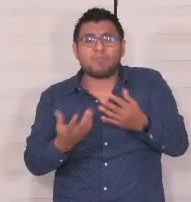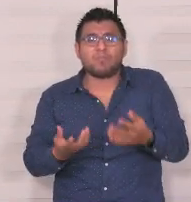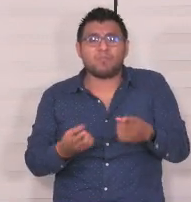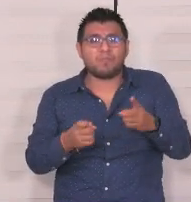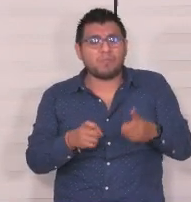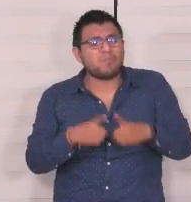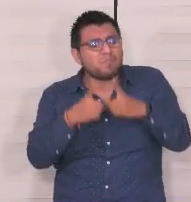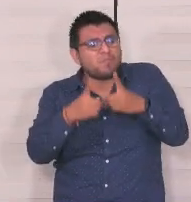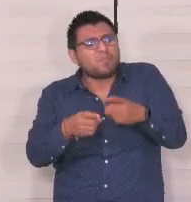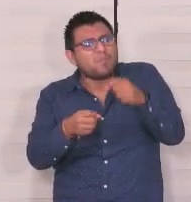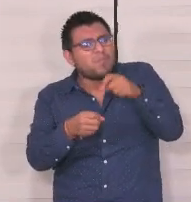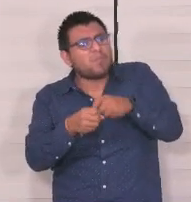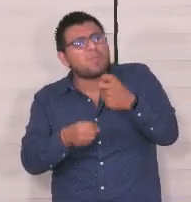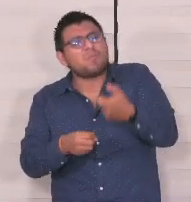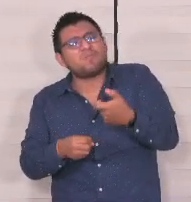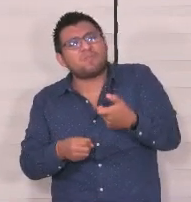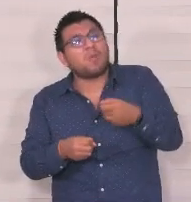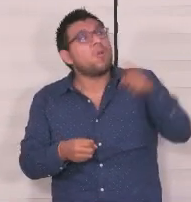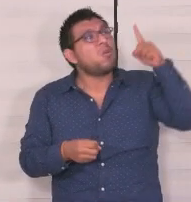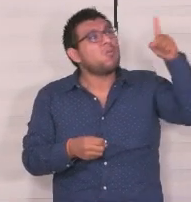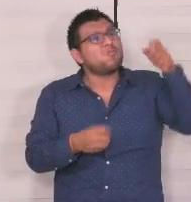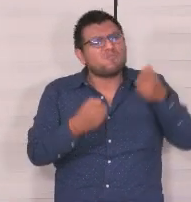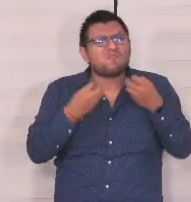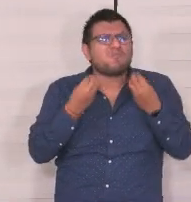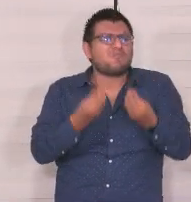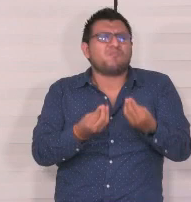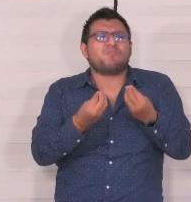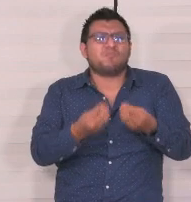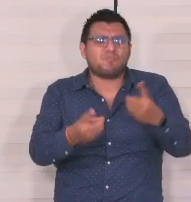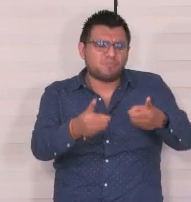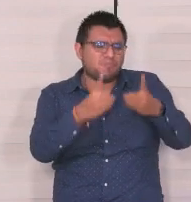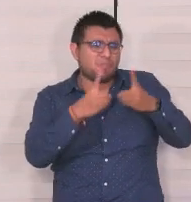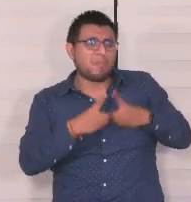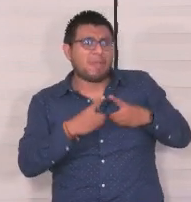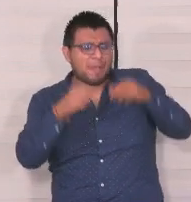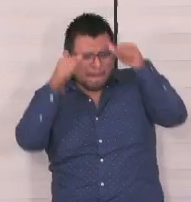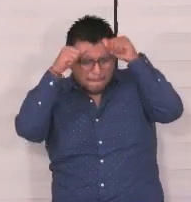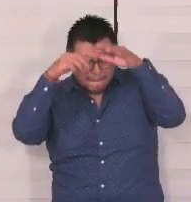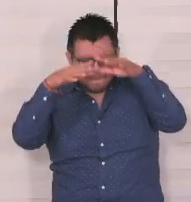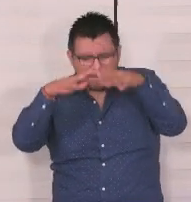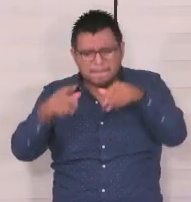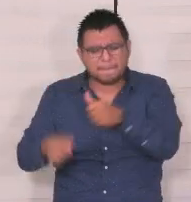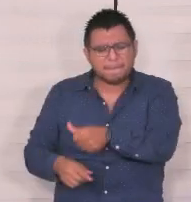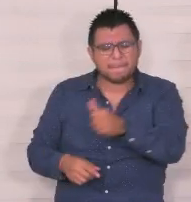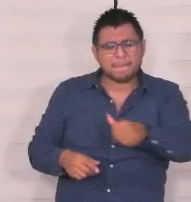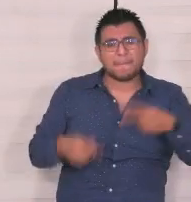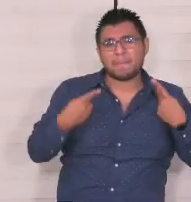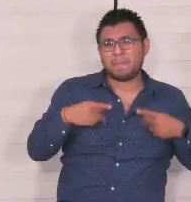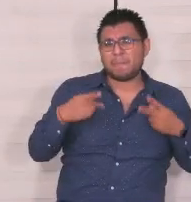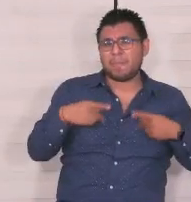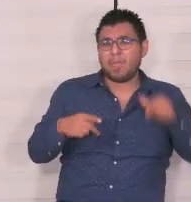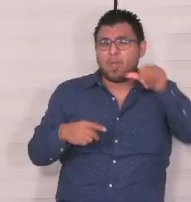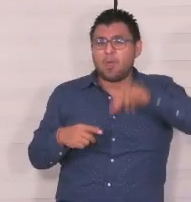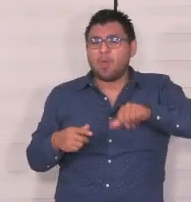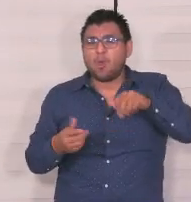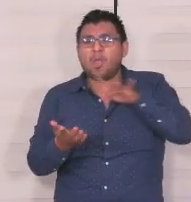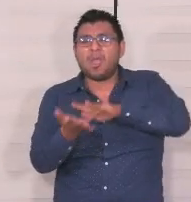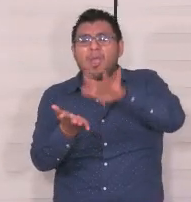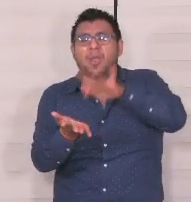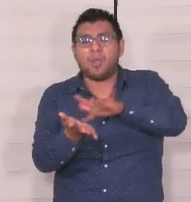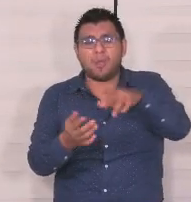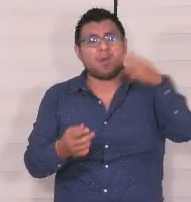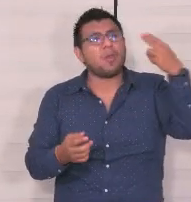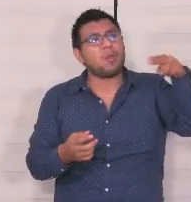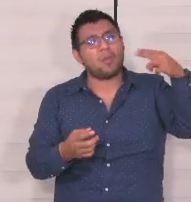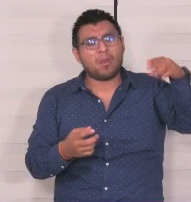ofrendarte un poco de lo mucho que tú nos das. Bendice, Señor, a cada dador alegre, en el nombre de